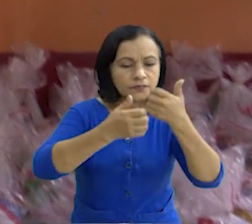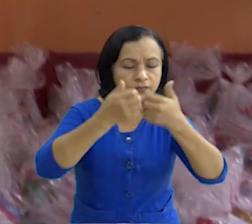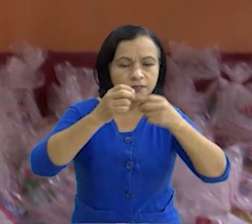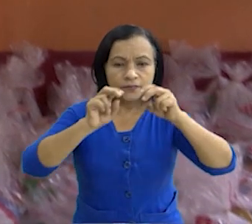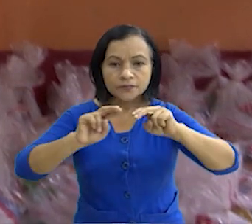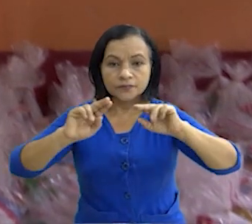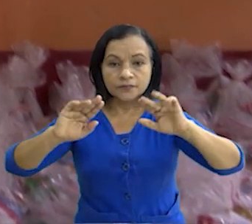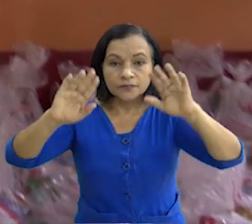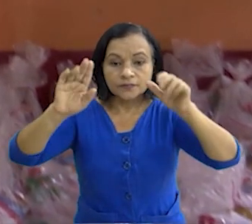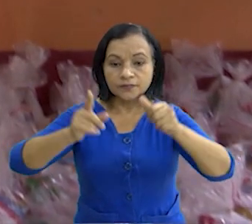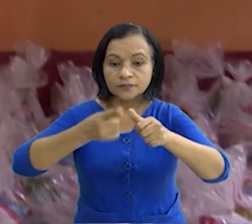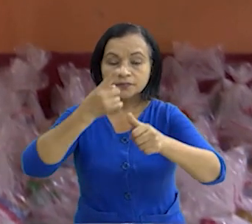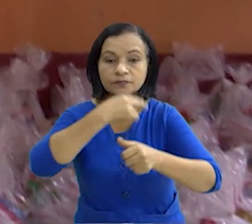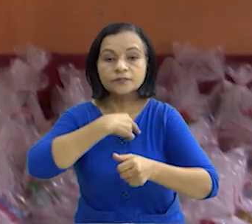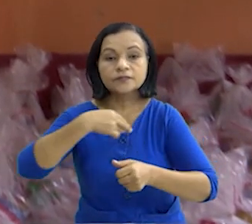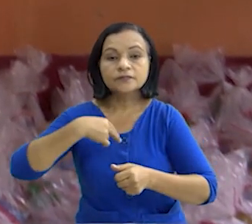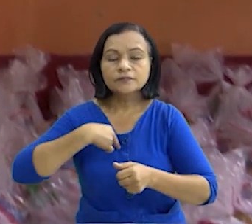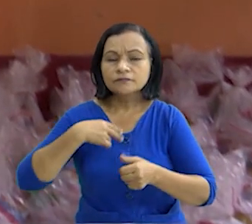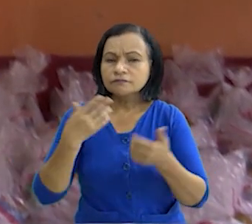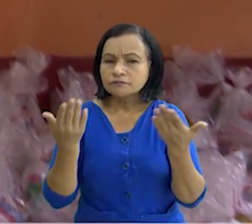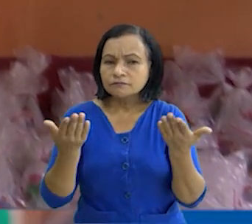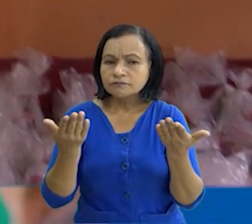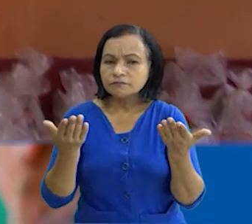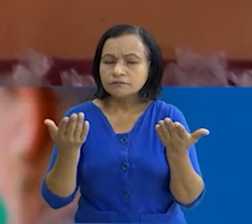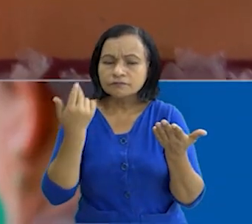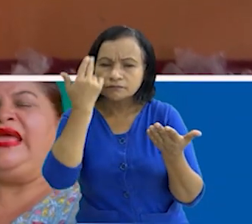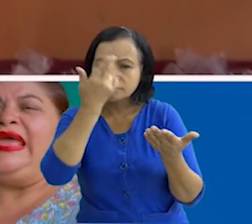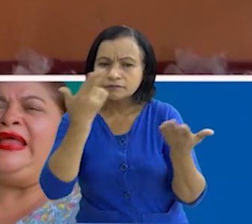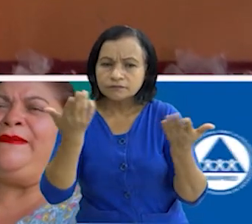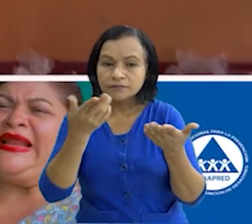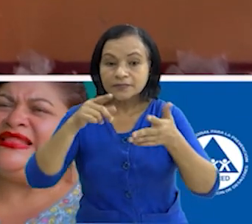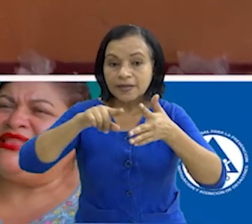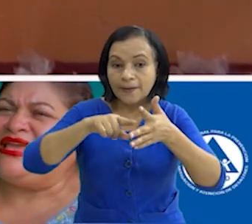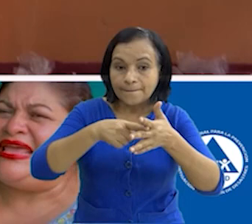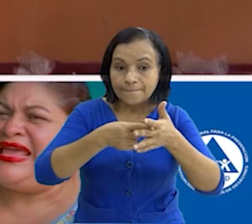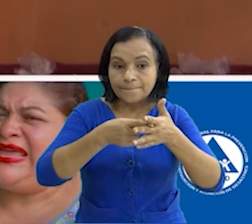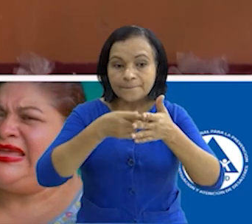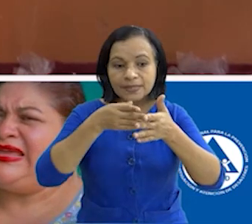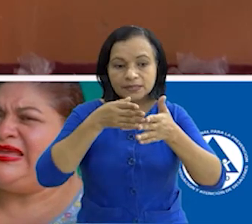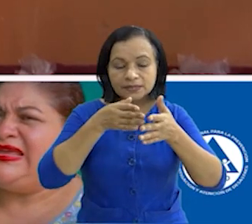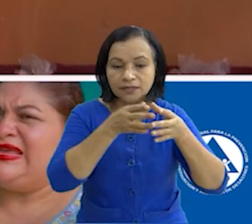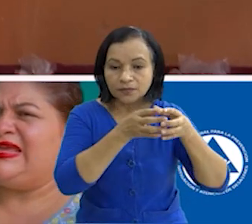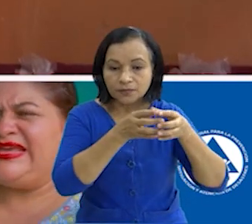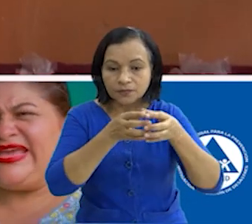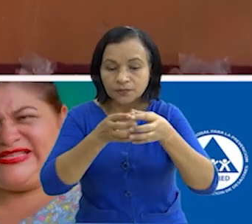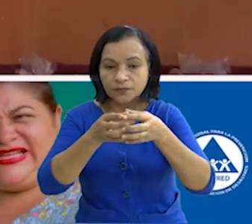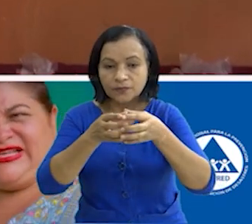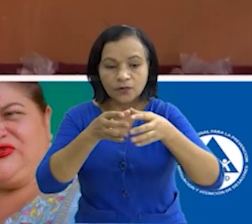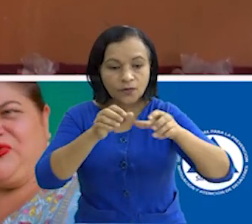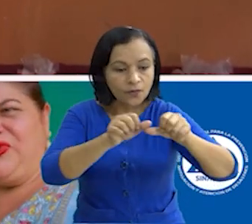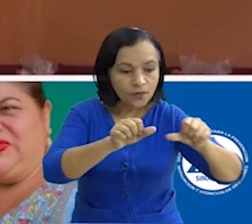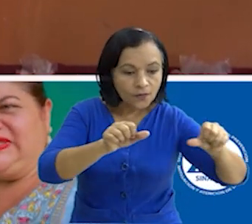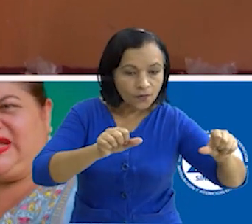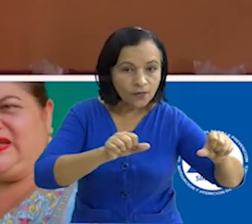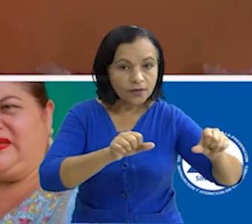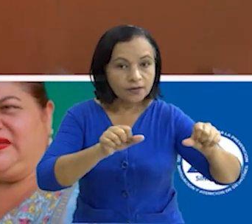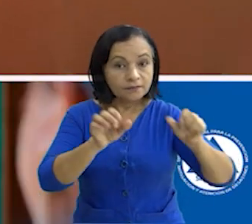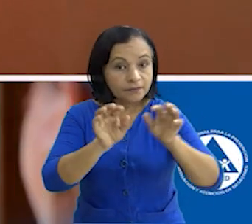natural, lo primero que uno debe de hacer es empezar a salir con sus mascotas,